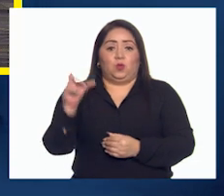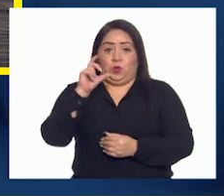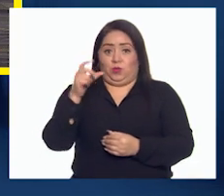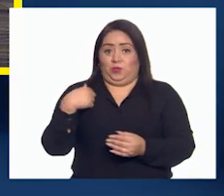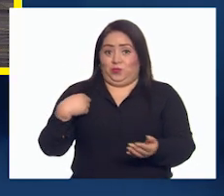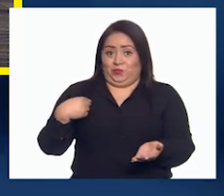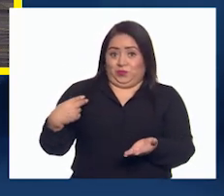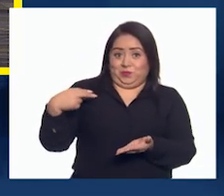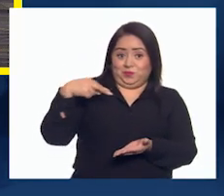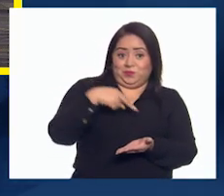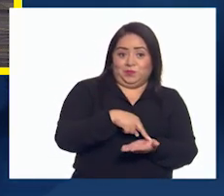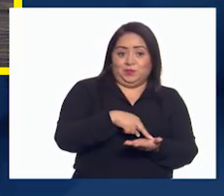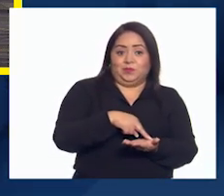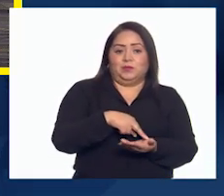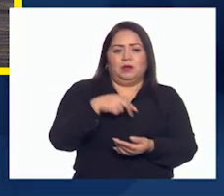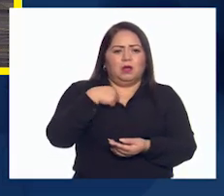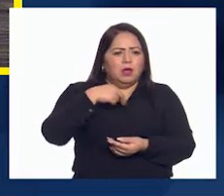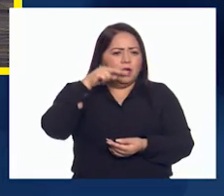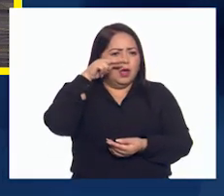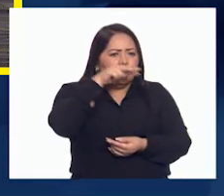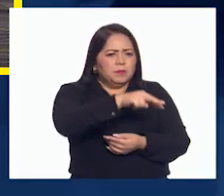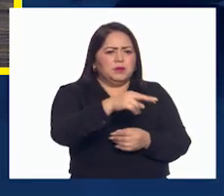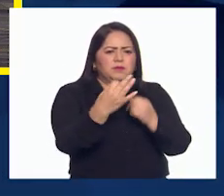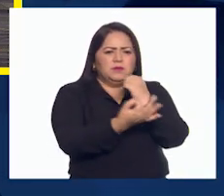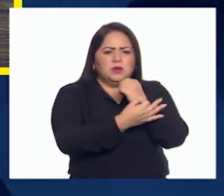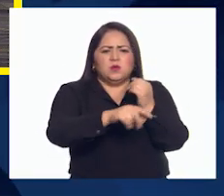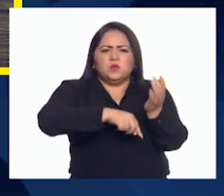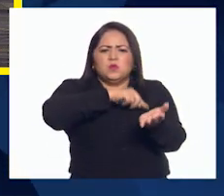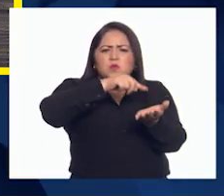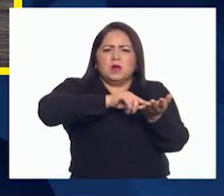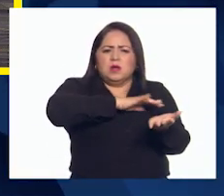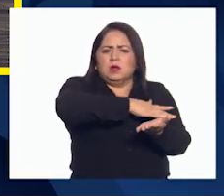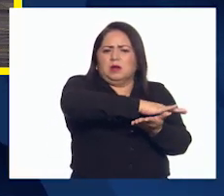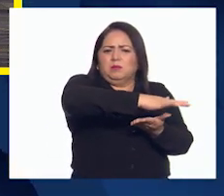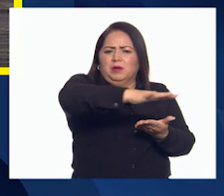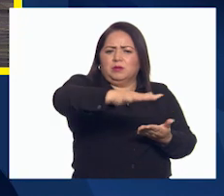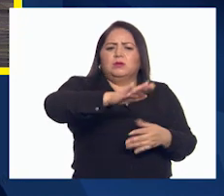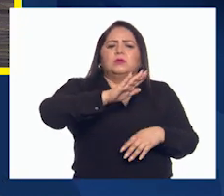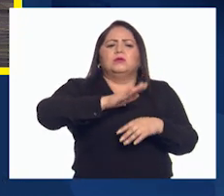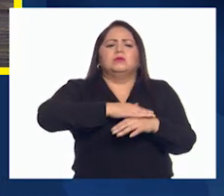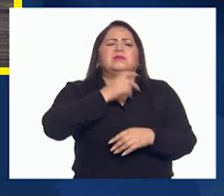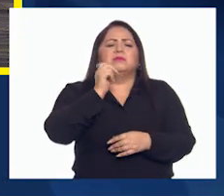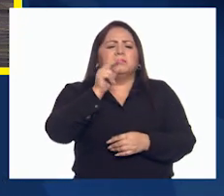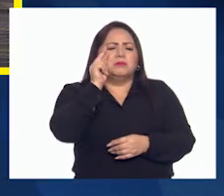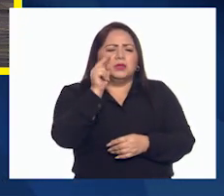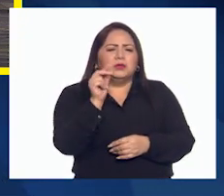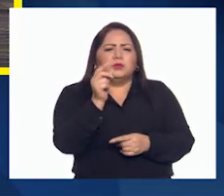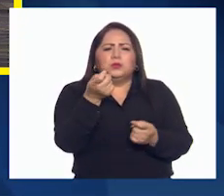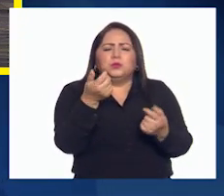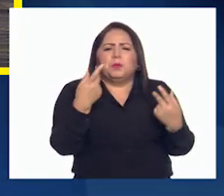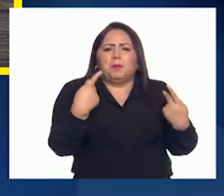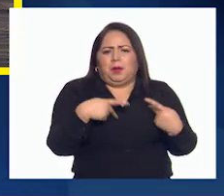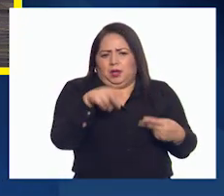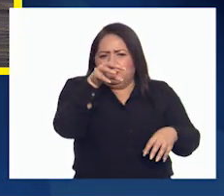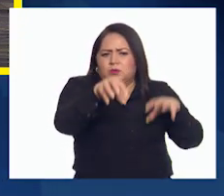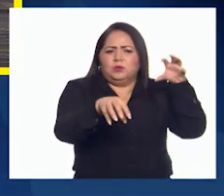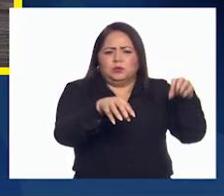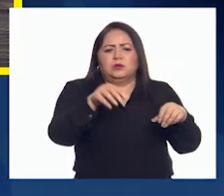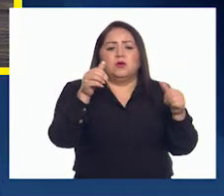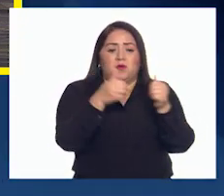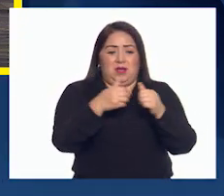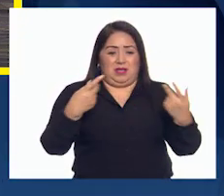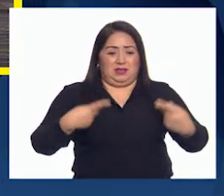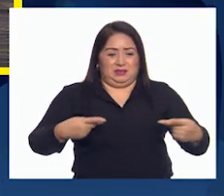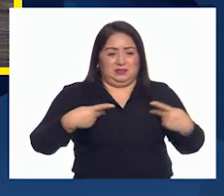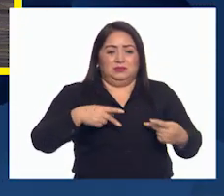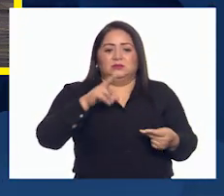Cuando yo llegué, hallé así villas y lugares en la costa de la mar, salvo pequeñas poblaciones, con la gente